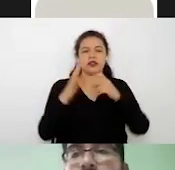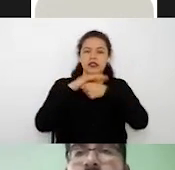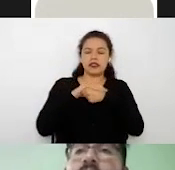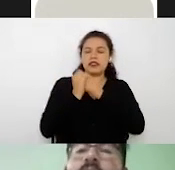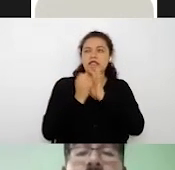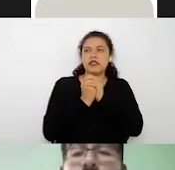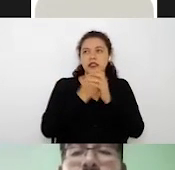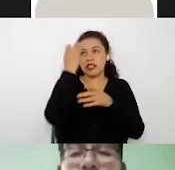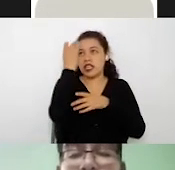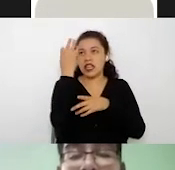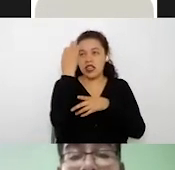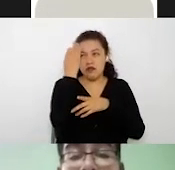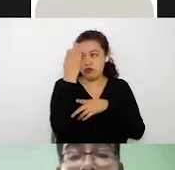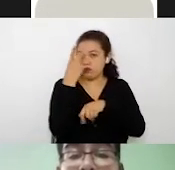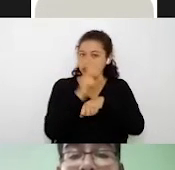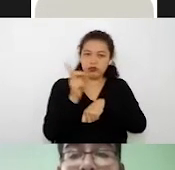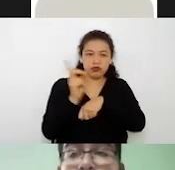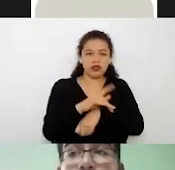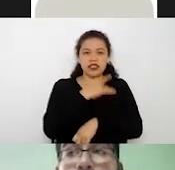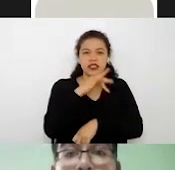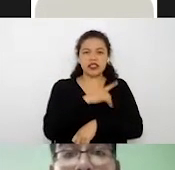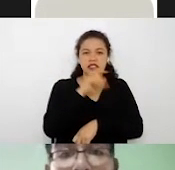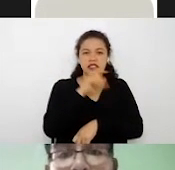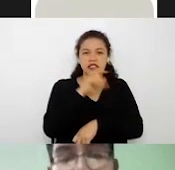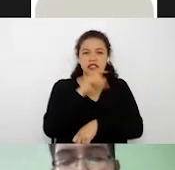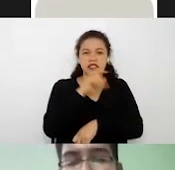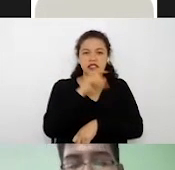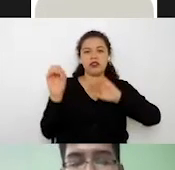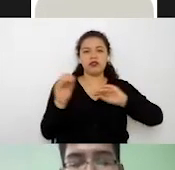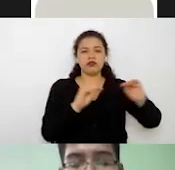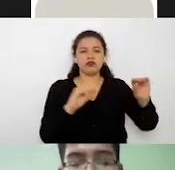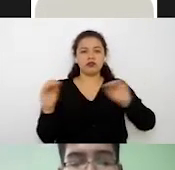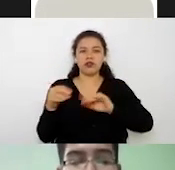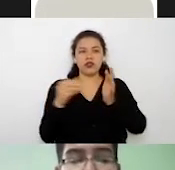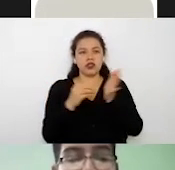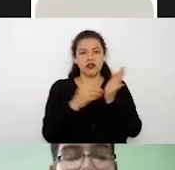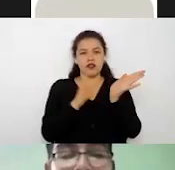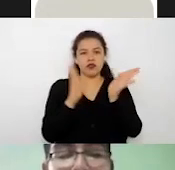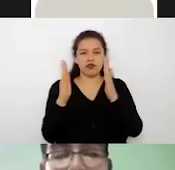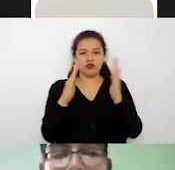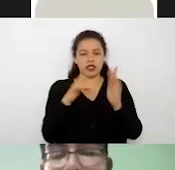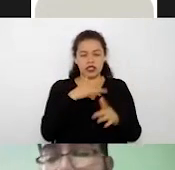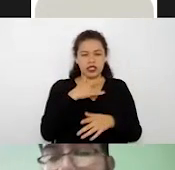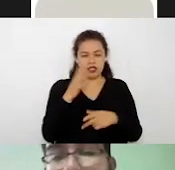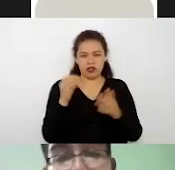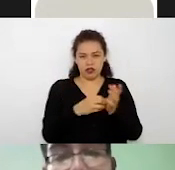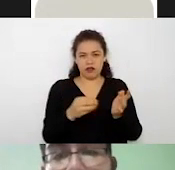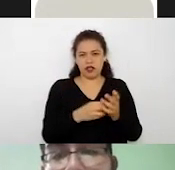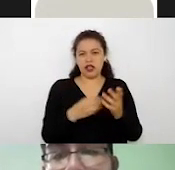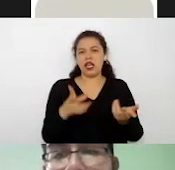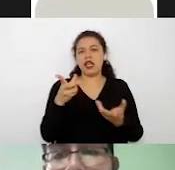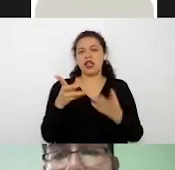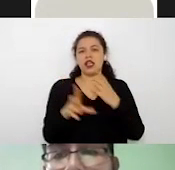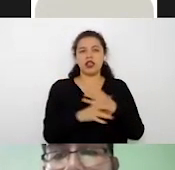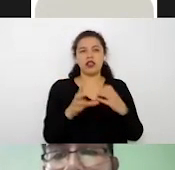días y días después siguen sintiendo que se está moviendo el edificio. Entonces, son todo ese tipo de cuestiones, y sí las